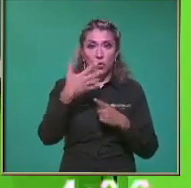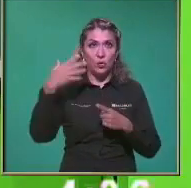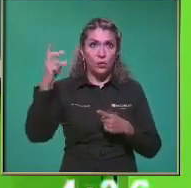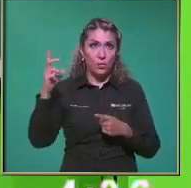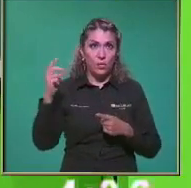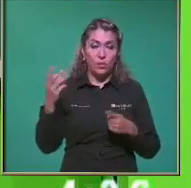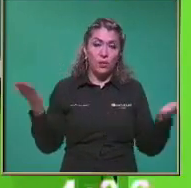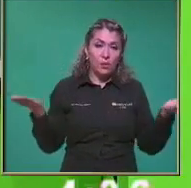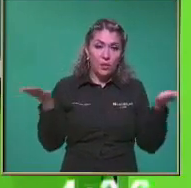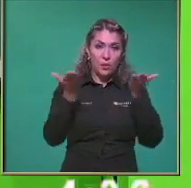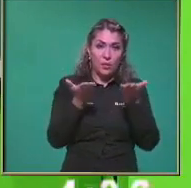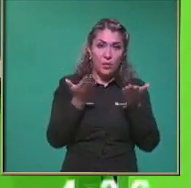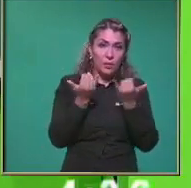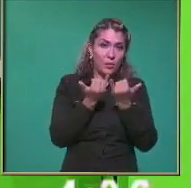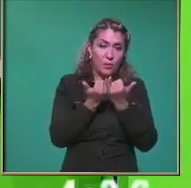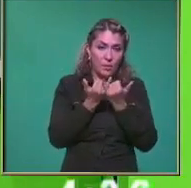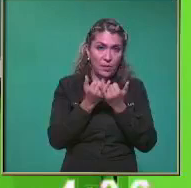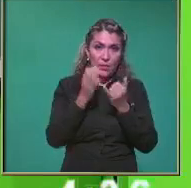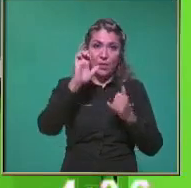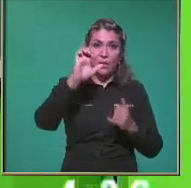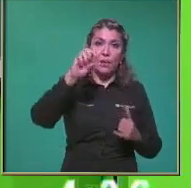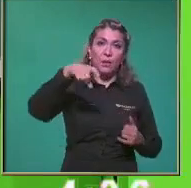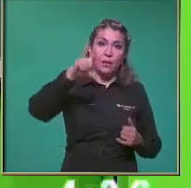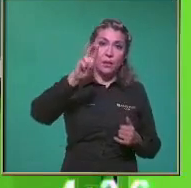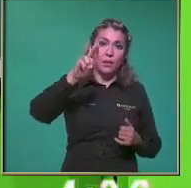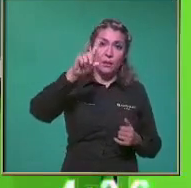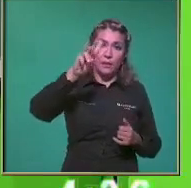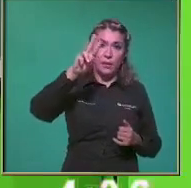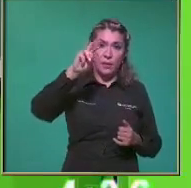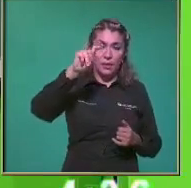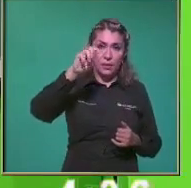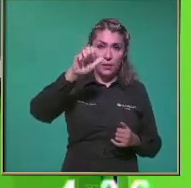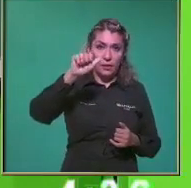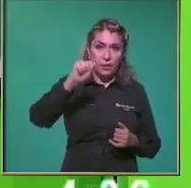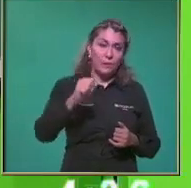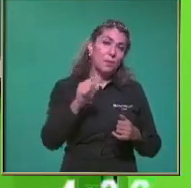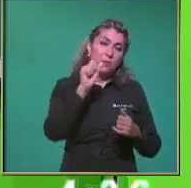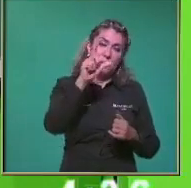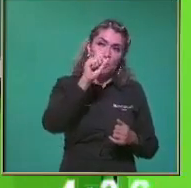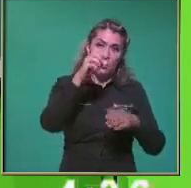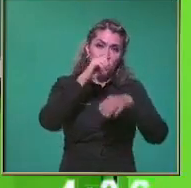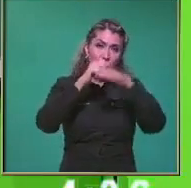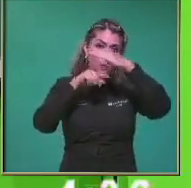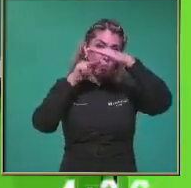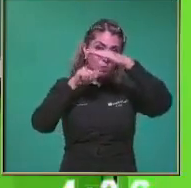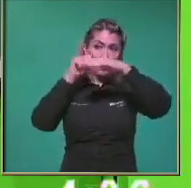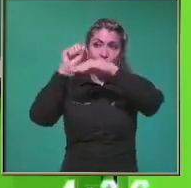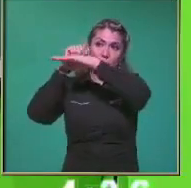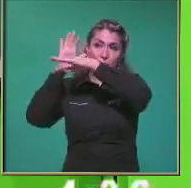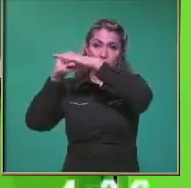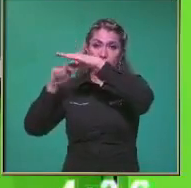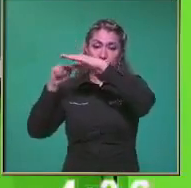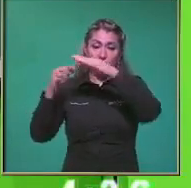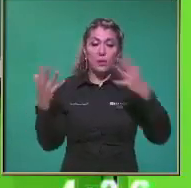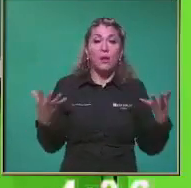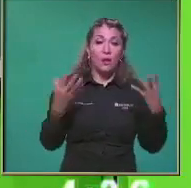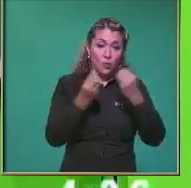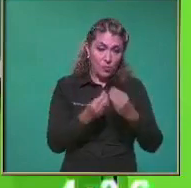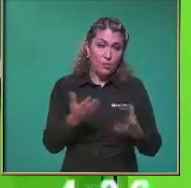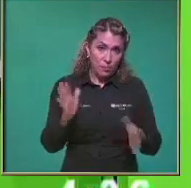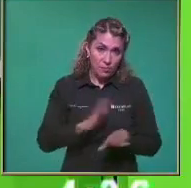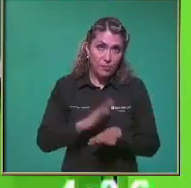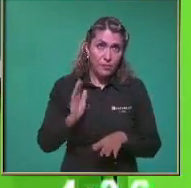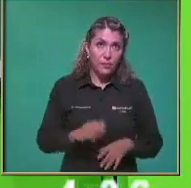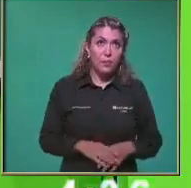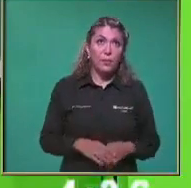equivalentes a las que tenía originalmente y que esas sí las puedo sumar porque tienen el mismo denominador. Entonces ahora, en lugar de sumar un quinto